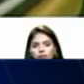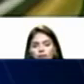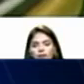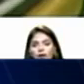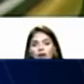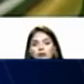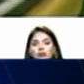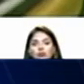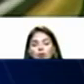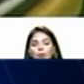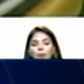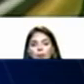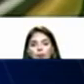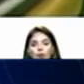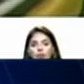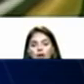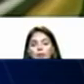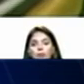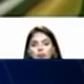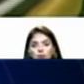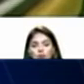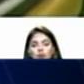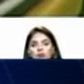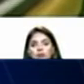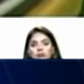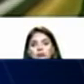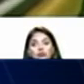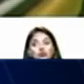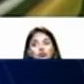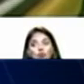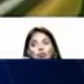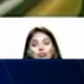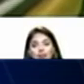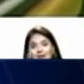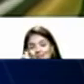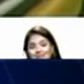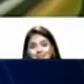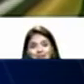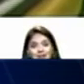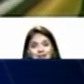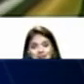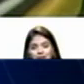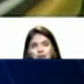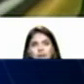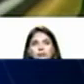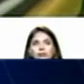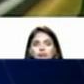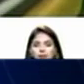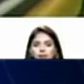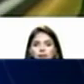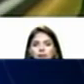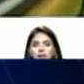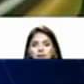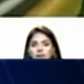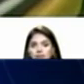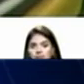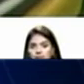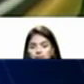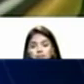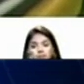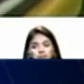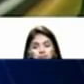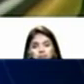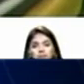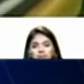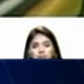poder público, y eso es de cumplimiento inmediato. Dichas medidas estarán dirigidas a